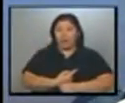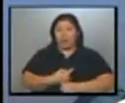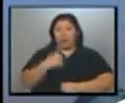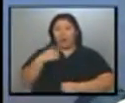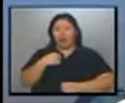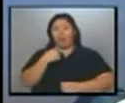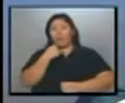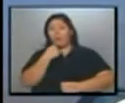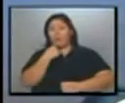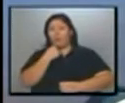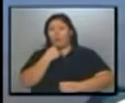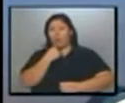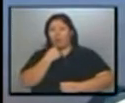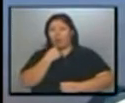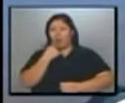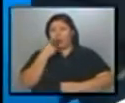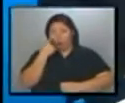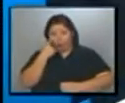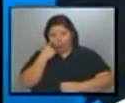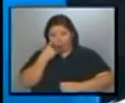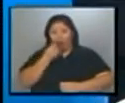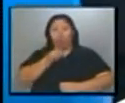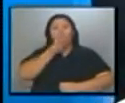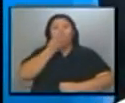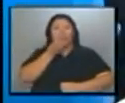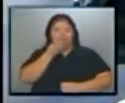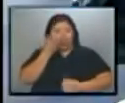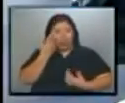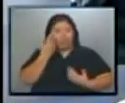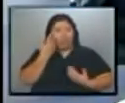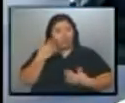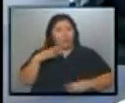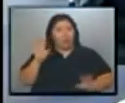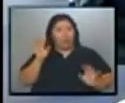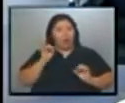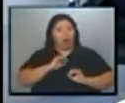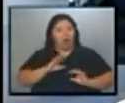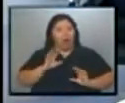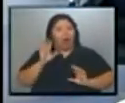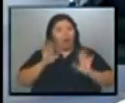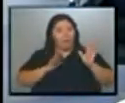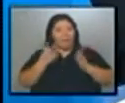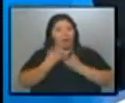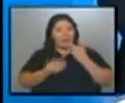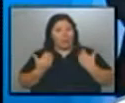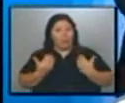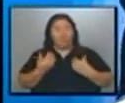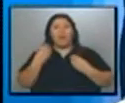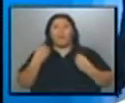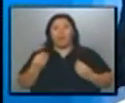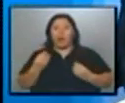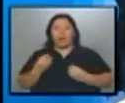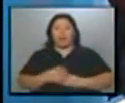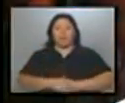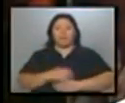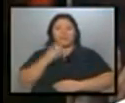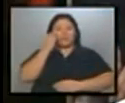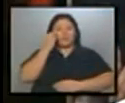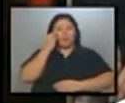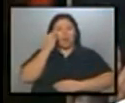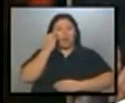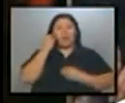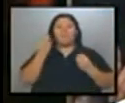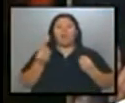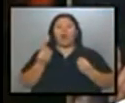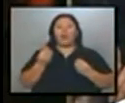sea, son declaraciones peligrosas. No, claro, no se puede. Su amor fue Rodríguez Saá. Tiene 53 años, Esther Goris. Me llamó la